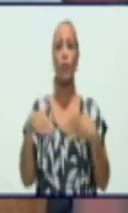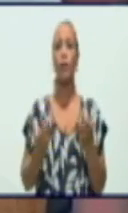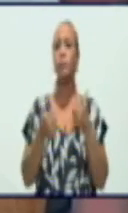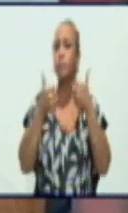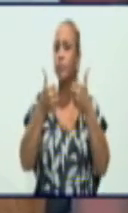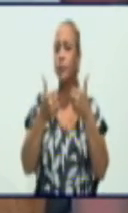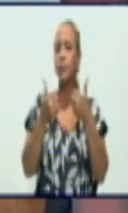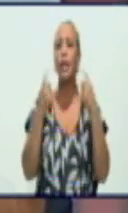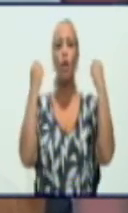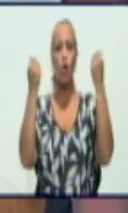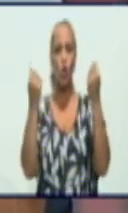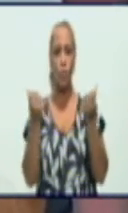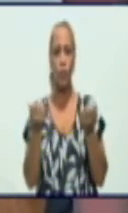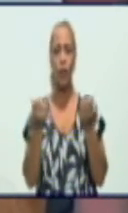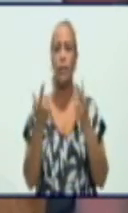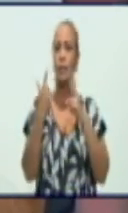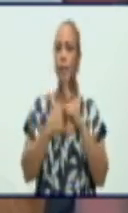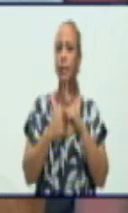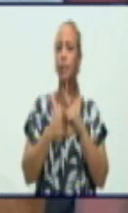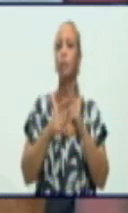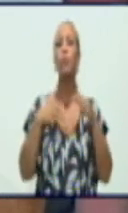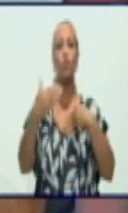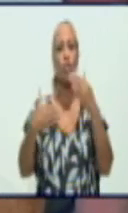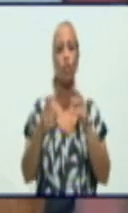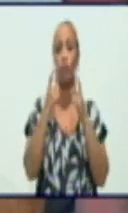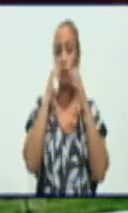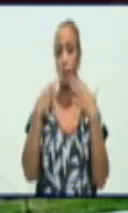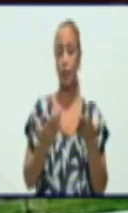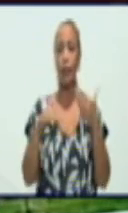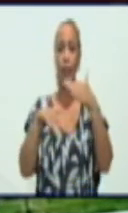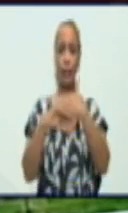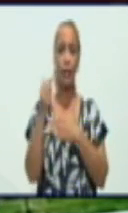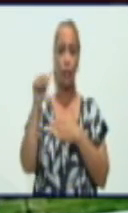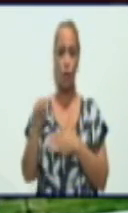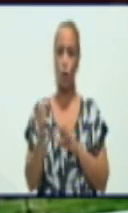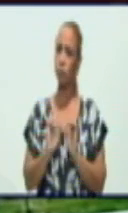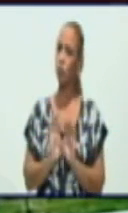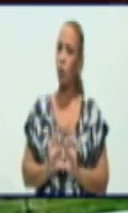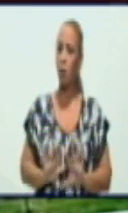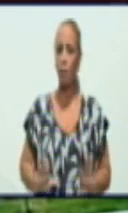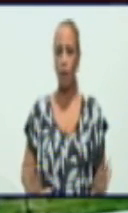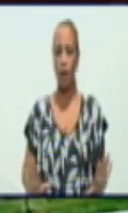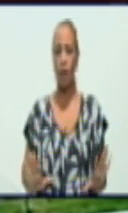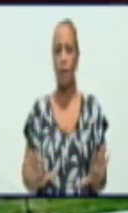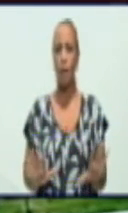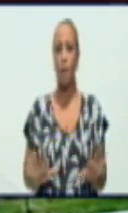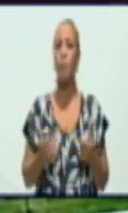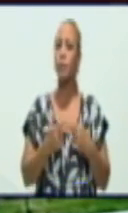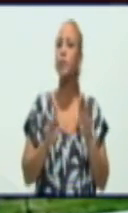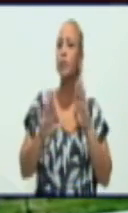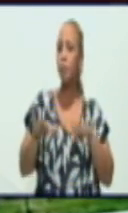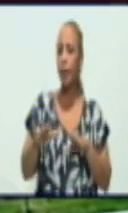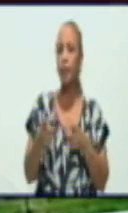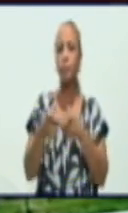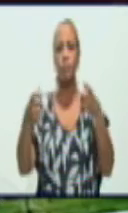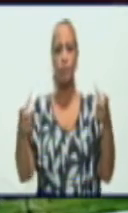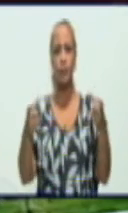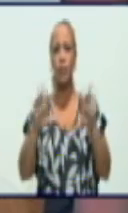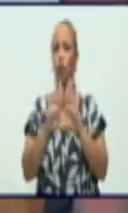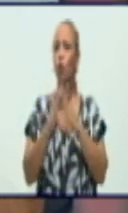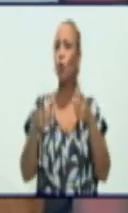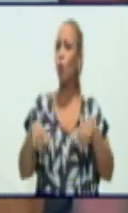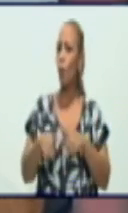economía y los procesos fundamentales. En el día de hoy, cierta normalidad, y depende en gran medida del cumplimiento